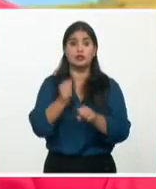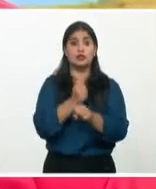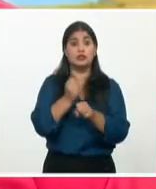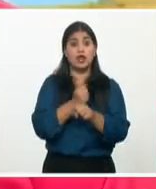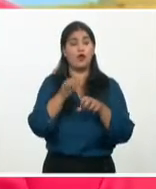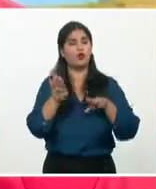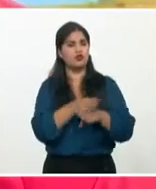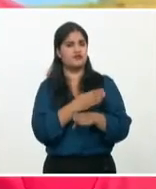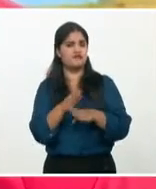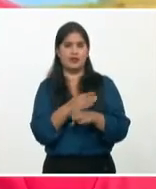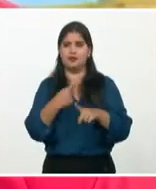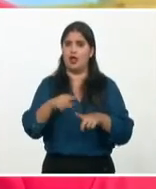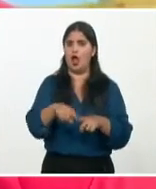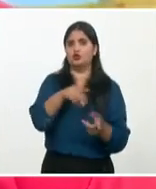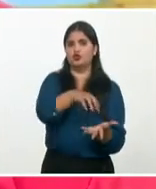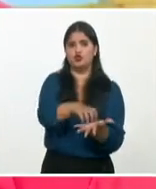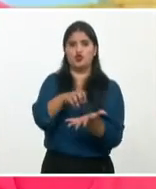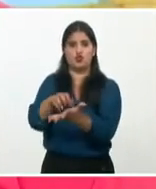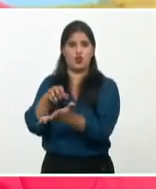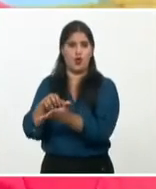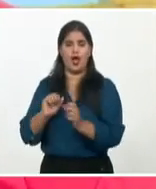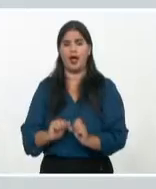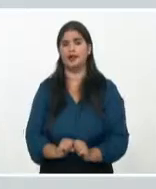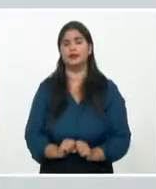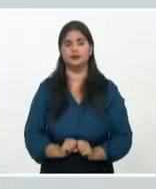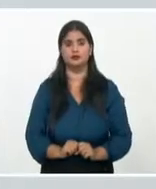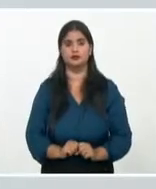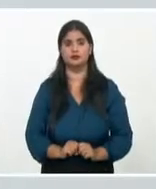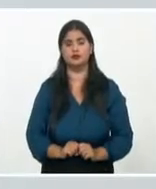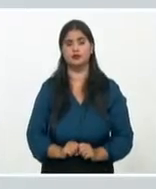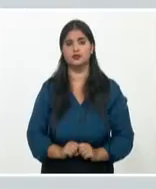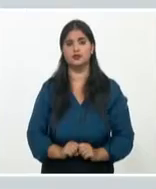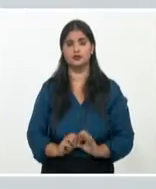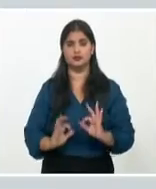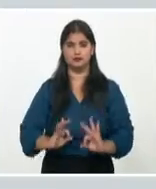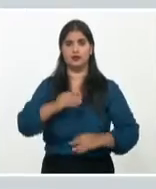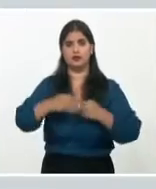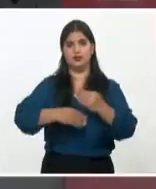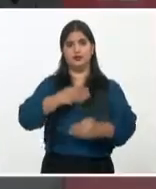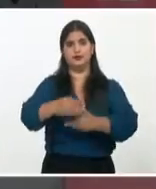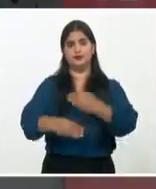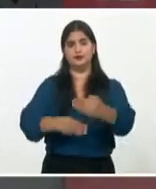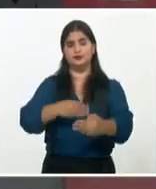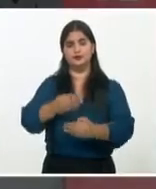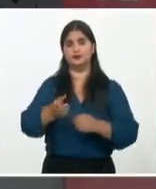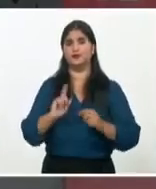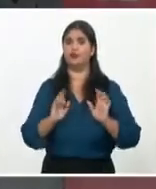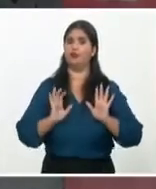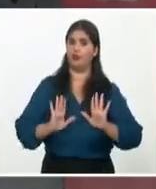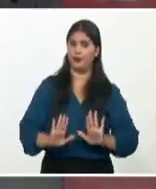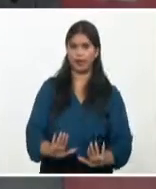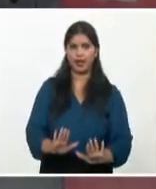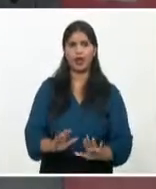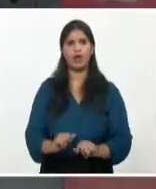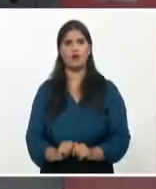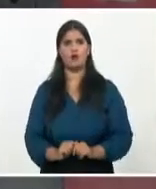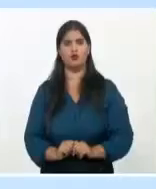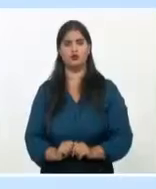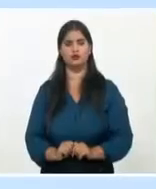se realiza, por las condiciones anormales, día tras día, sin descanso, sin hora,